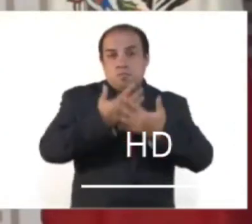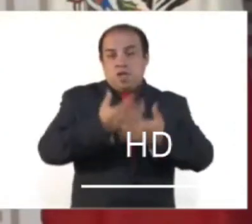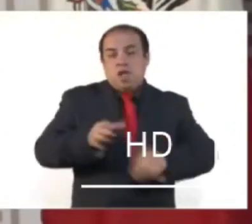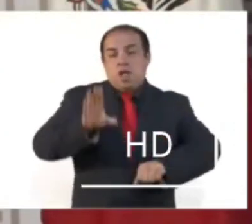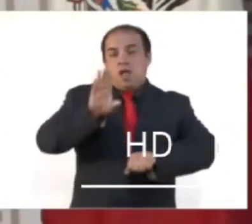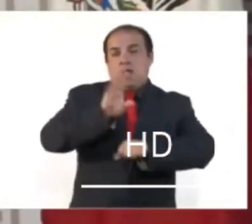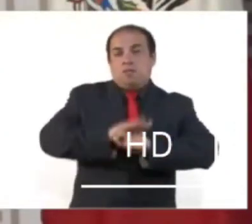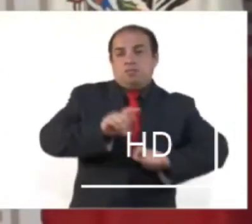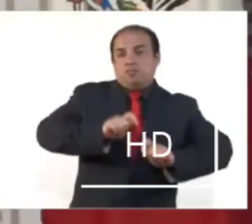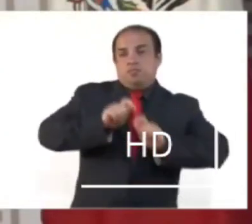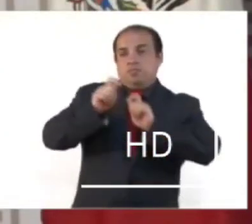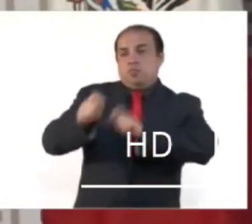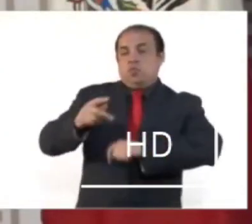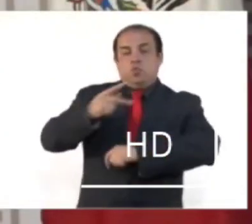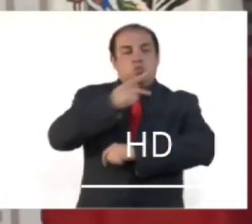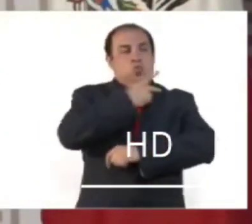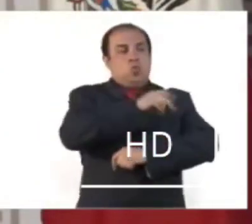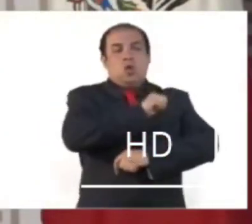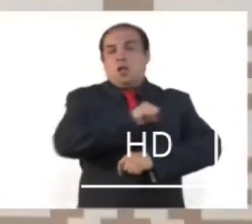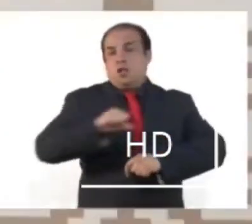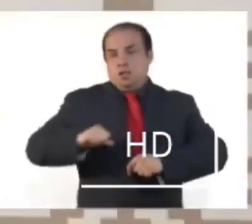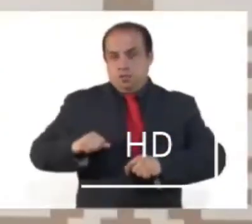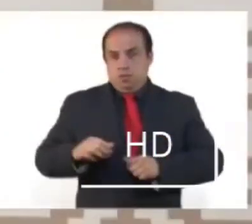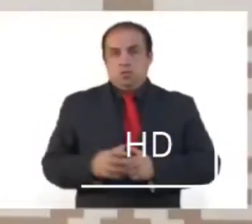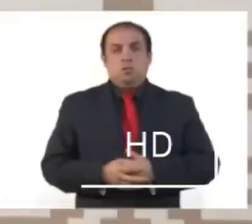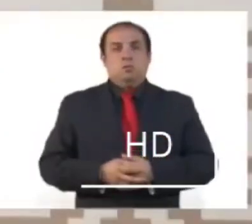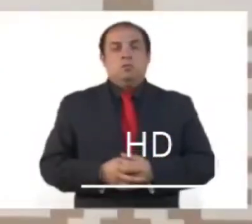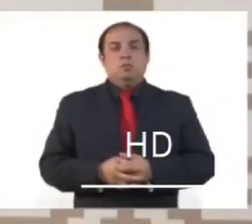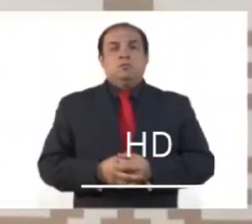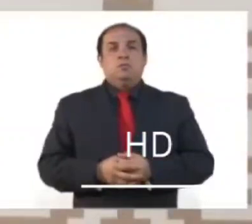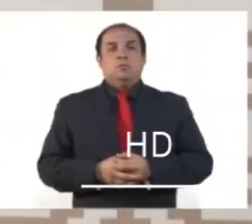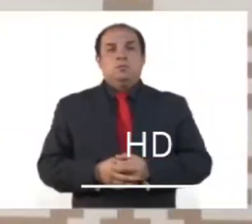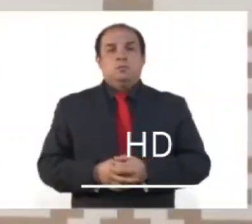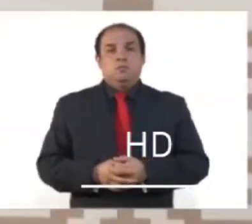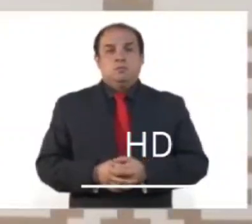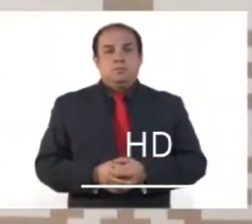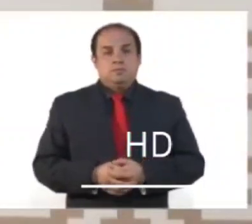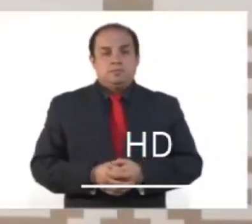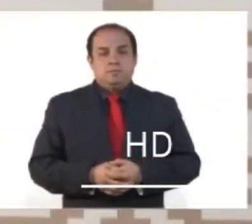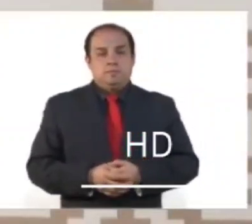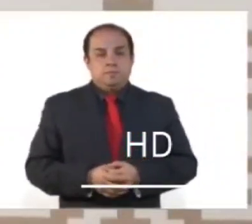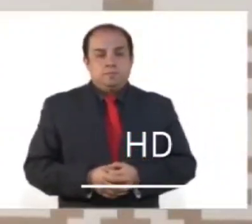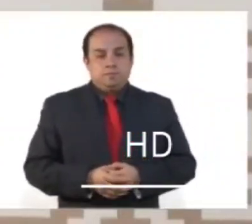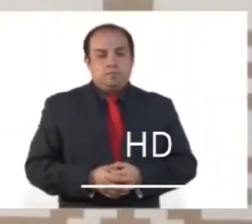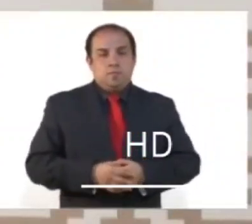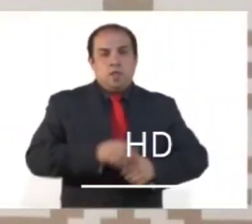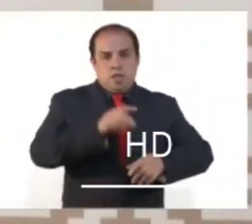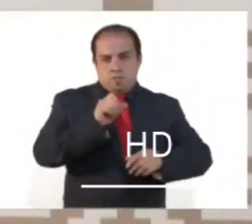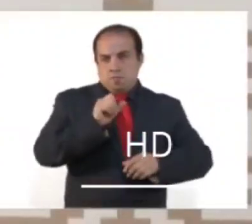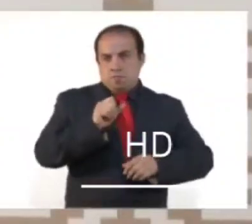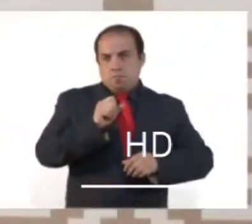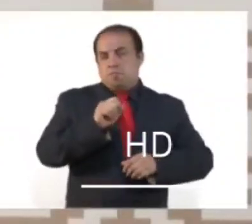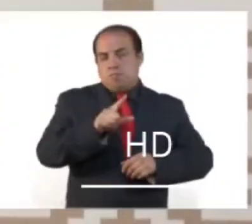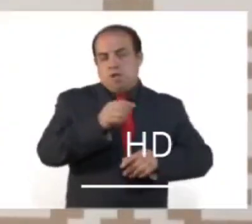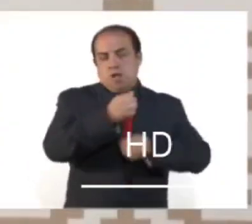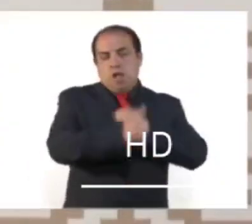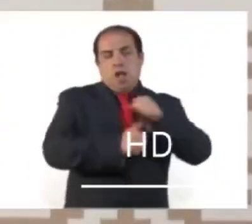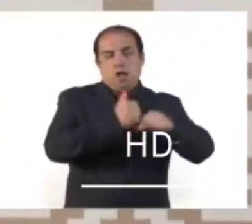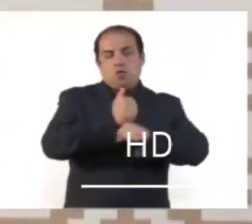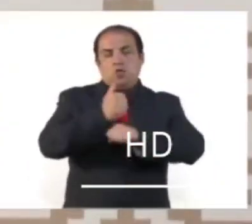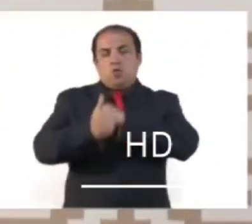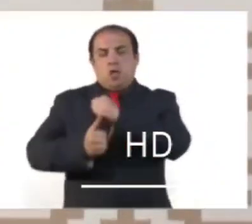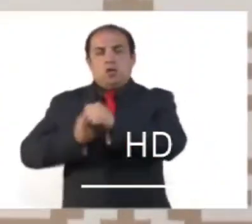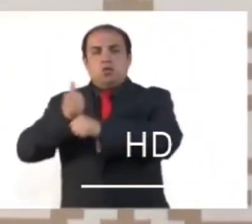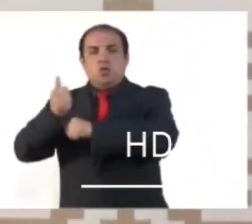el permiso de las alcaldías. Además, cada año el refrendo se